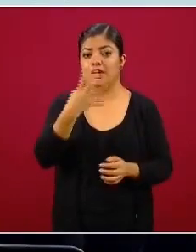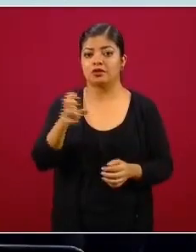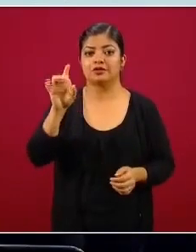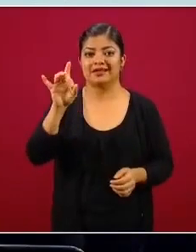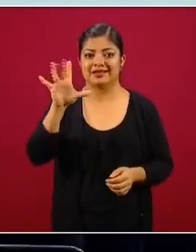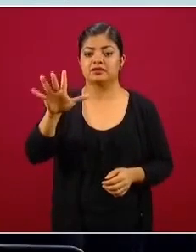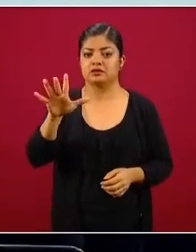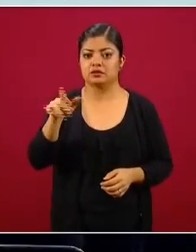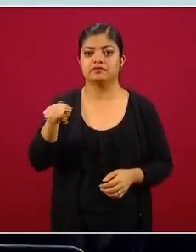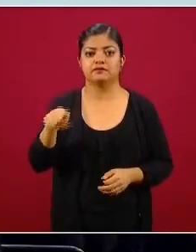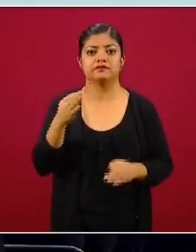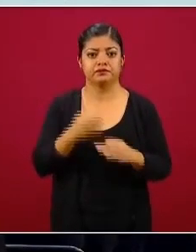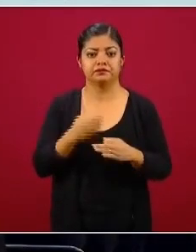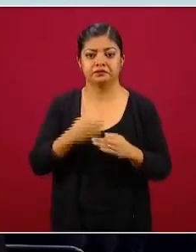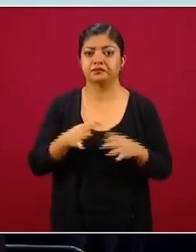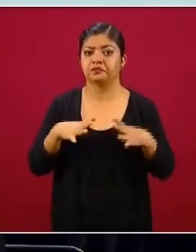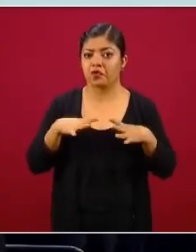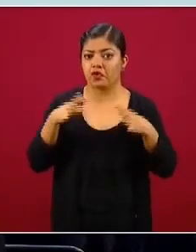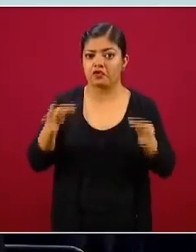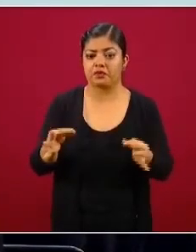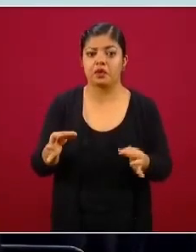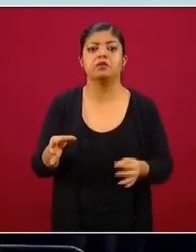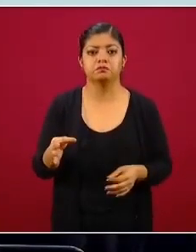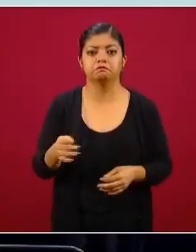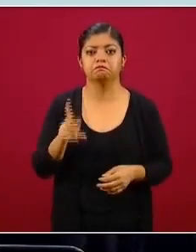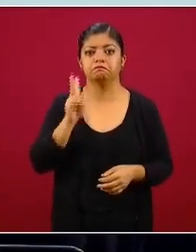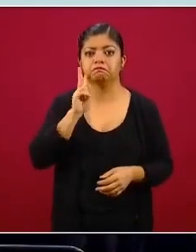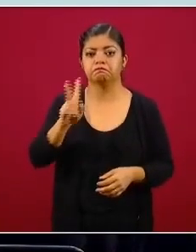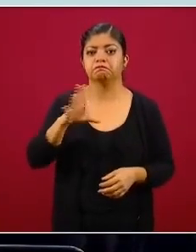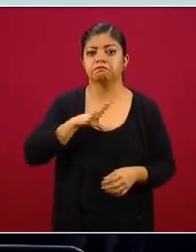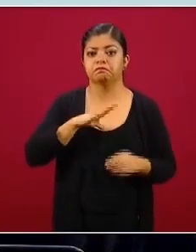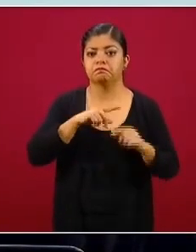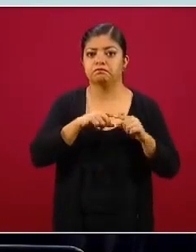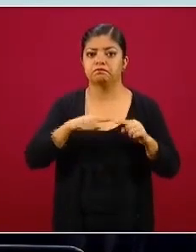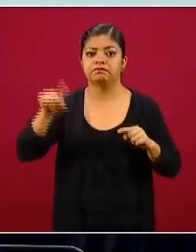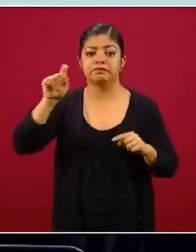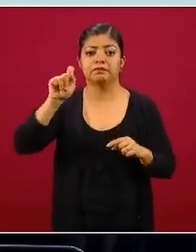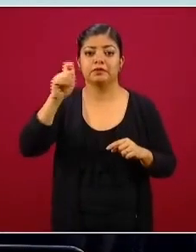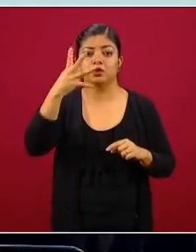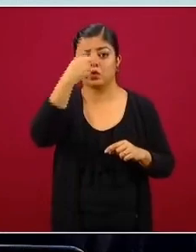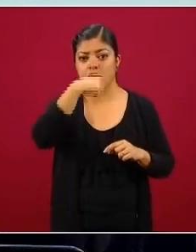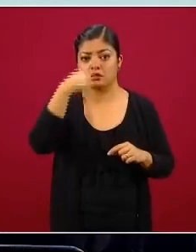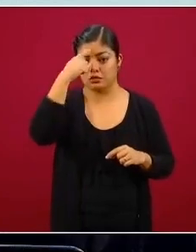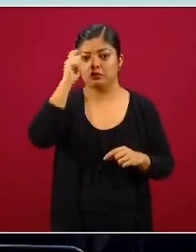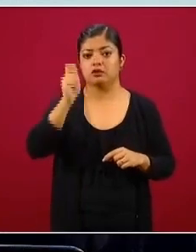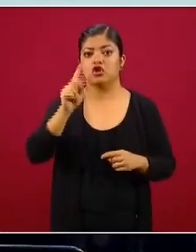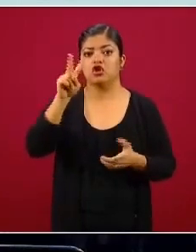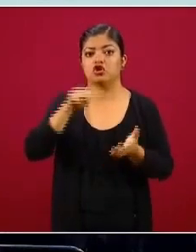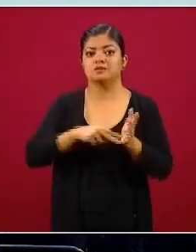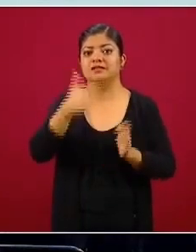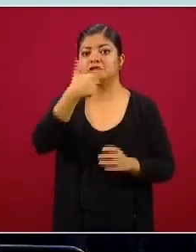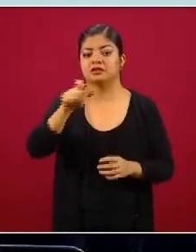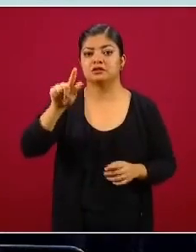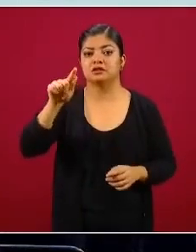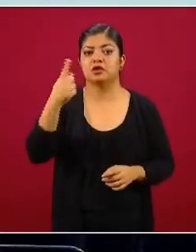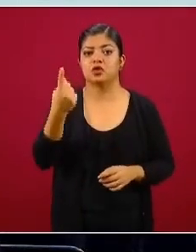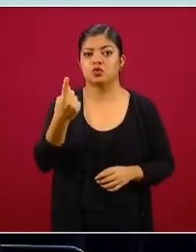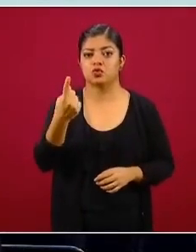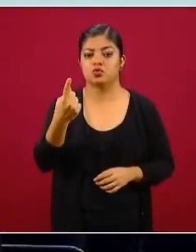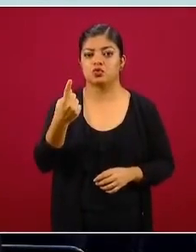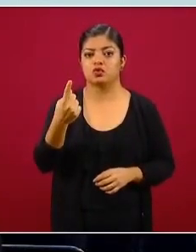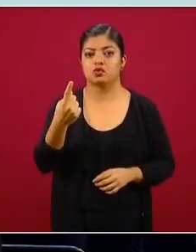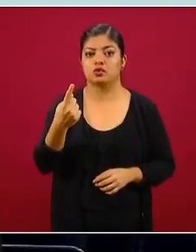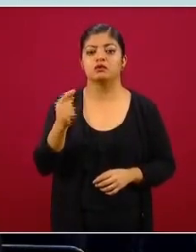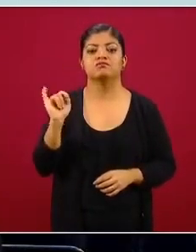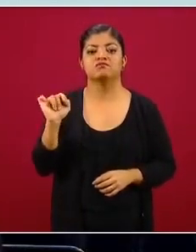93.435 que hasta el momento se han confirmado, y vemos el incremento que hubo en las últimas 24 horas, 2.771 casos que